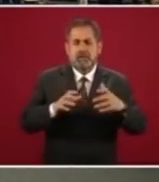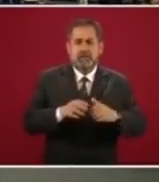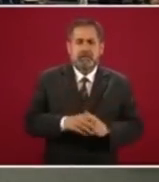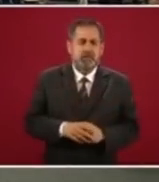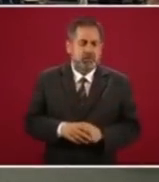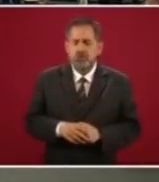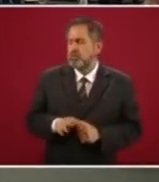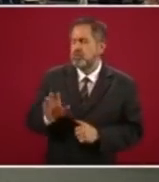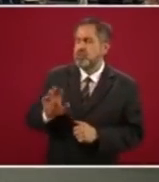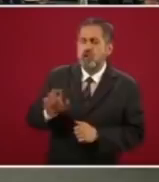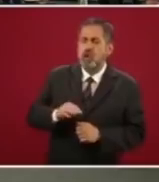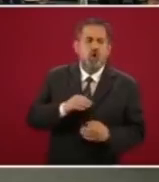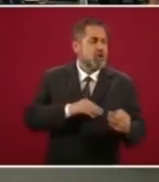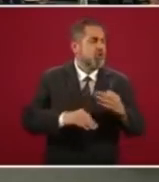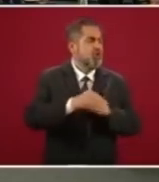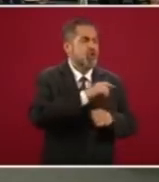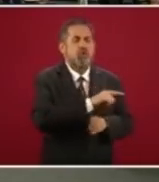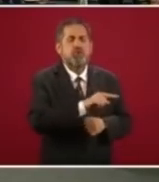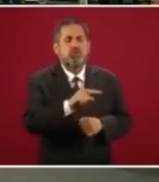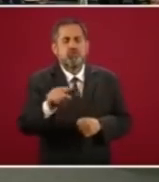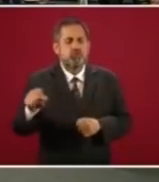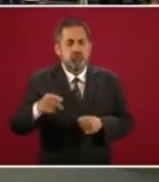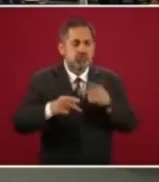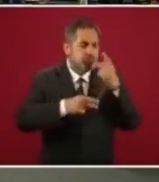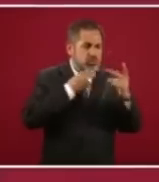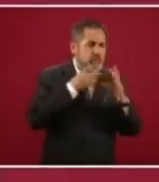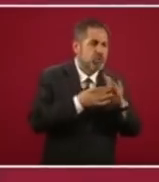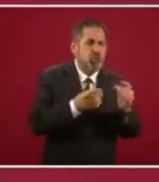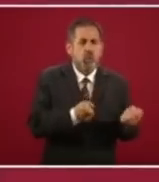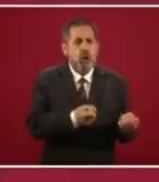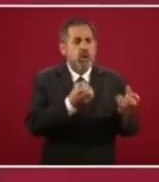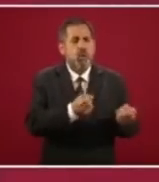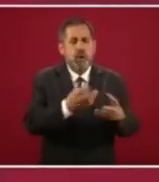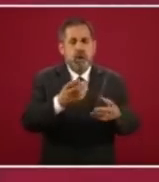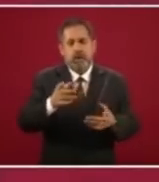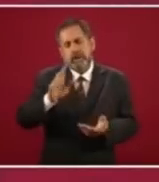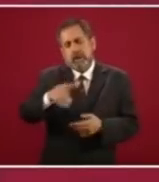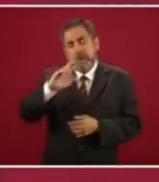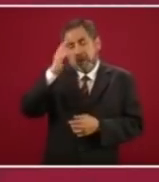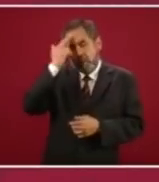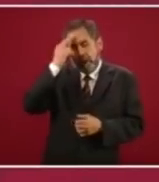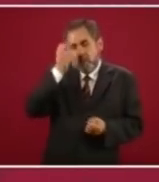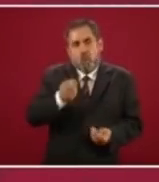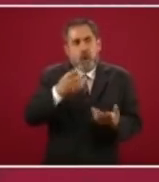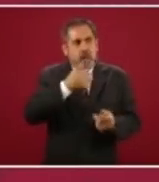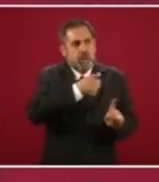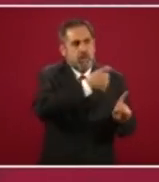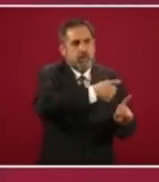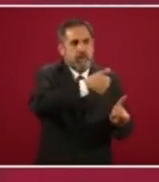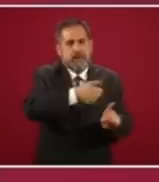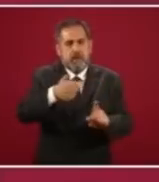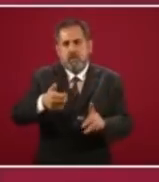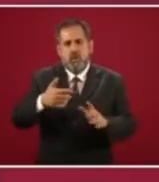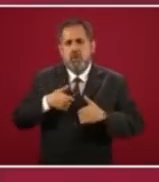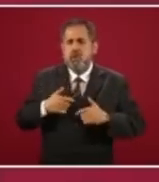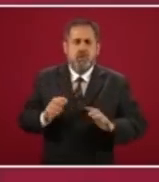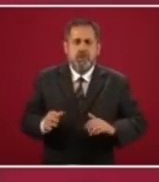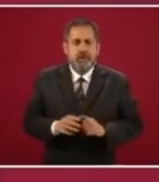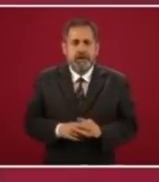Hablaron todos de los montos, pero yo no recuerdo. No